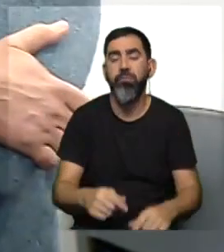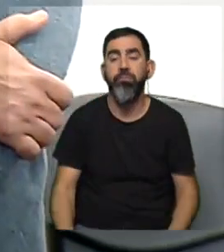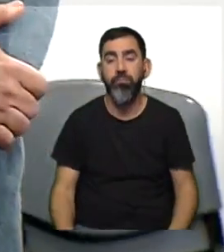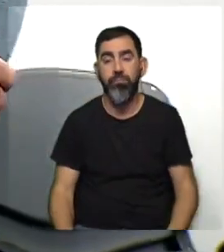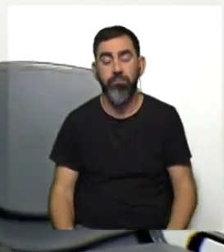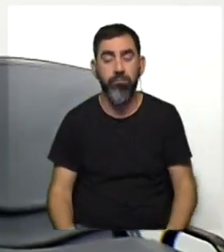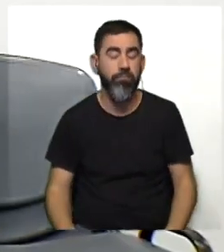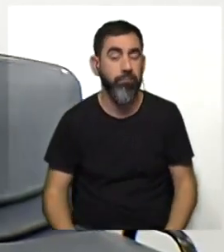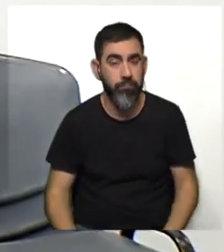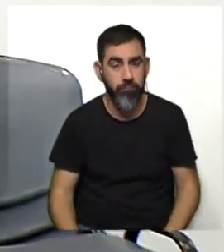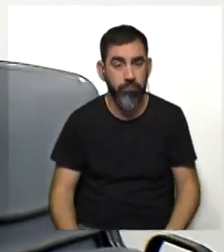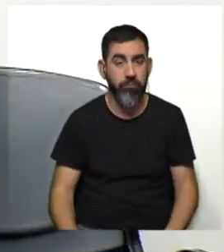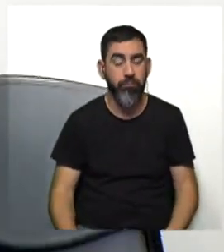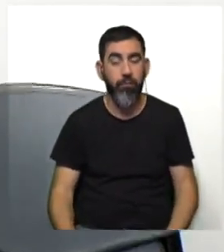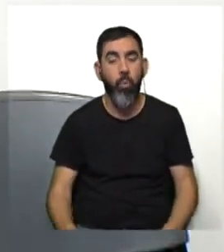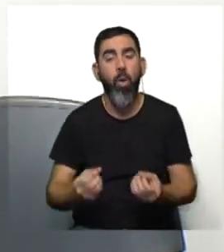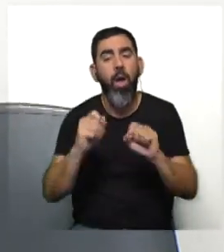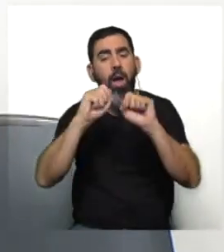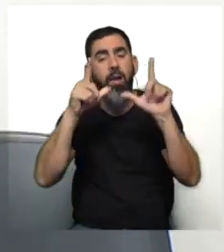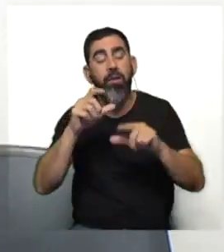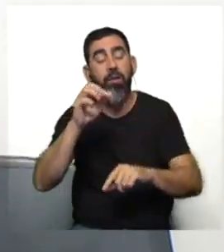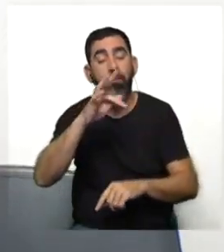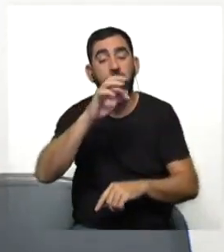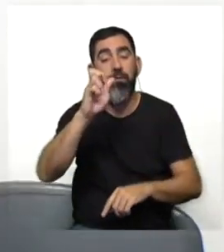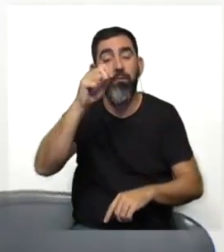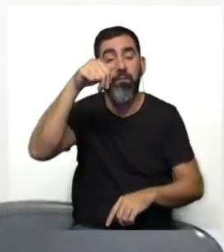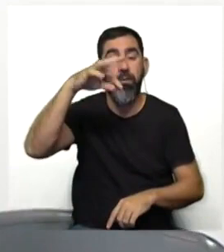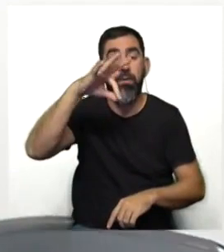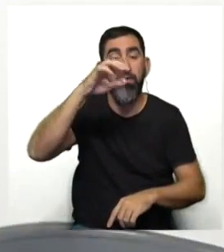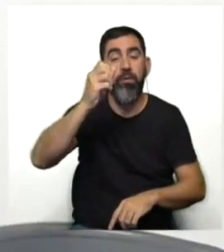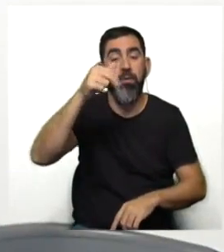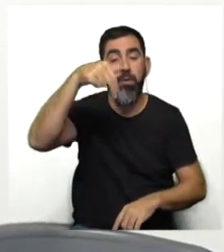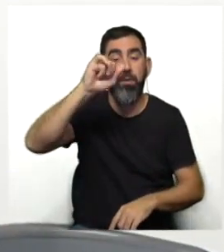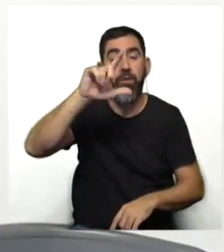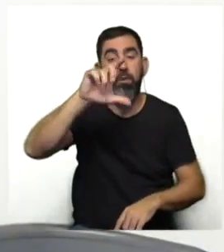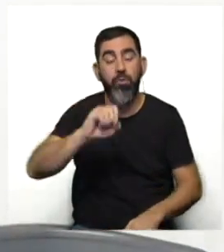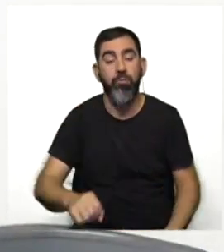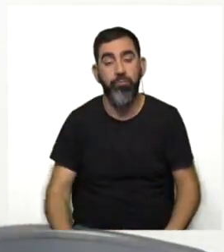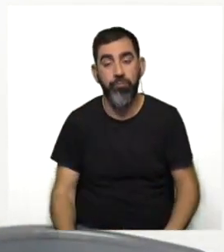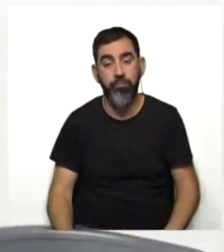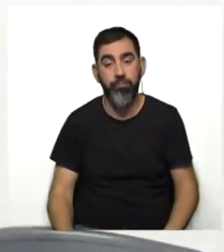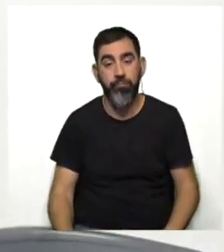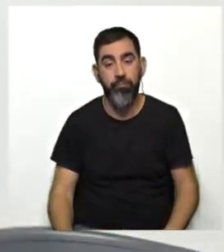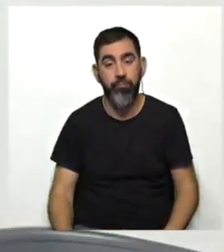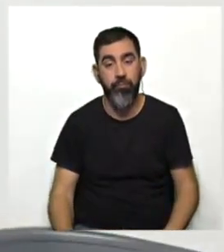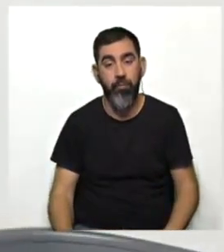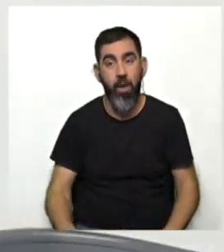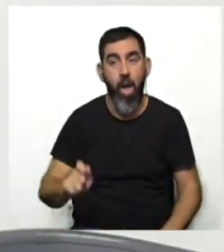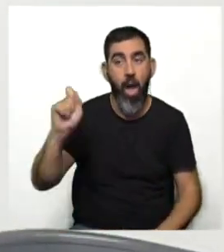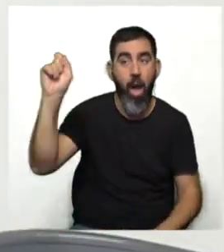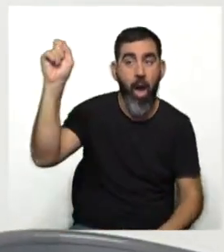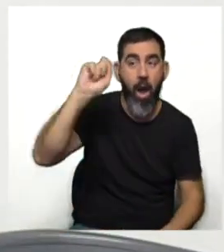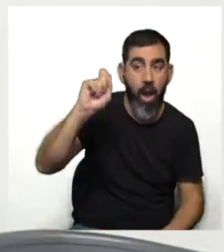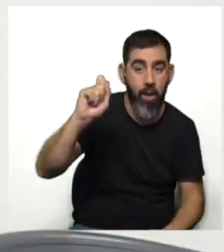o qué dispara este alerta sobre el fentanilo Héctor Muchas gracias hay que diferenciar entre lo que es una alarma